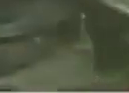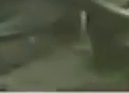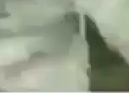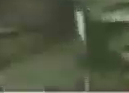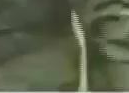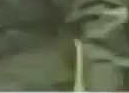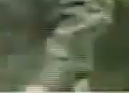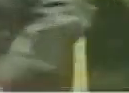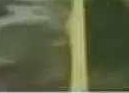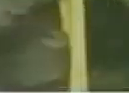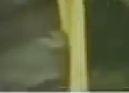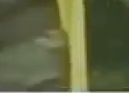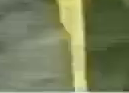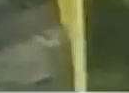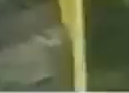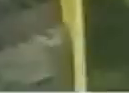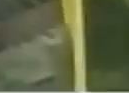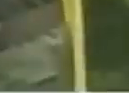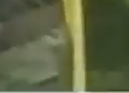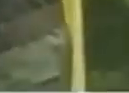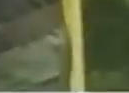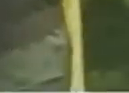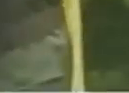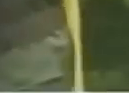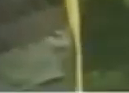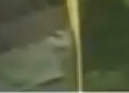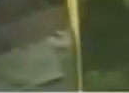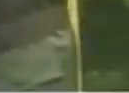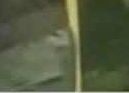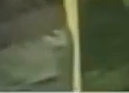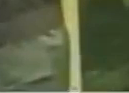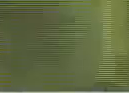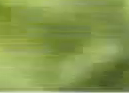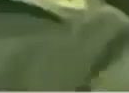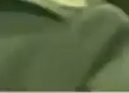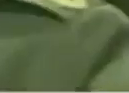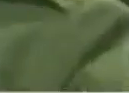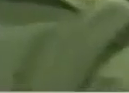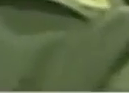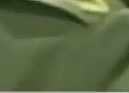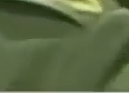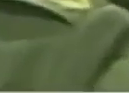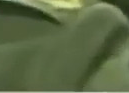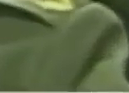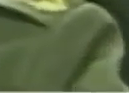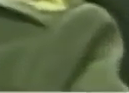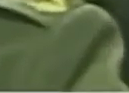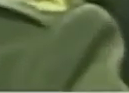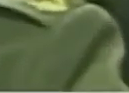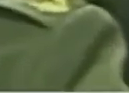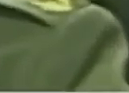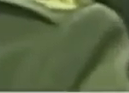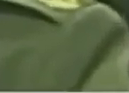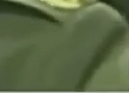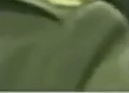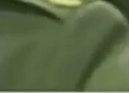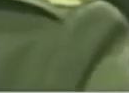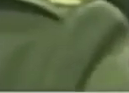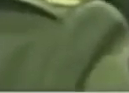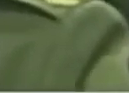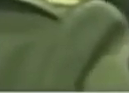al mecanismo de cooperación que hoy consolida dos décadas de gestión humanista. Ambos gobiernos